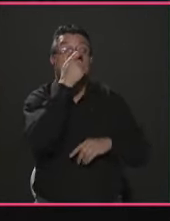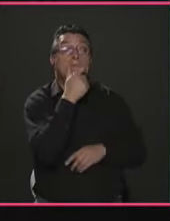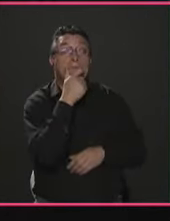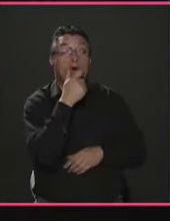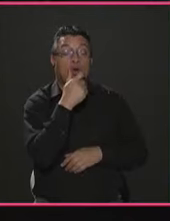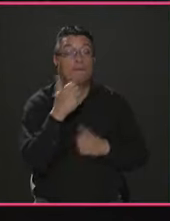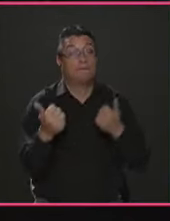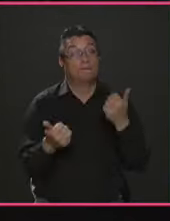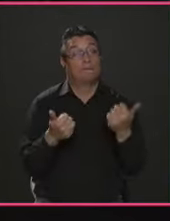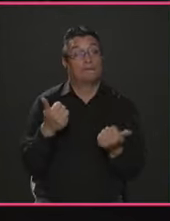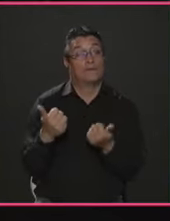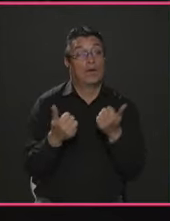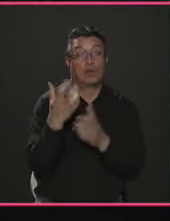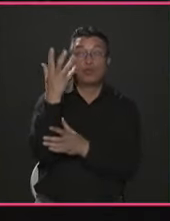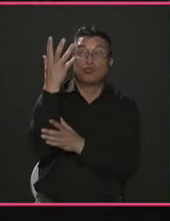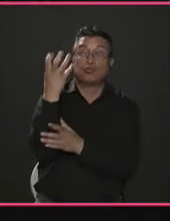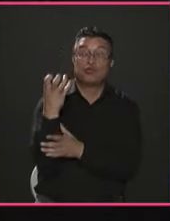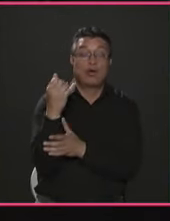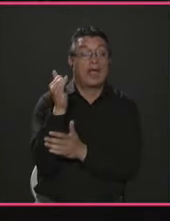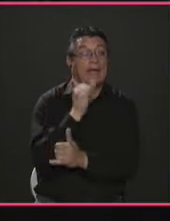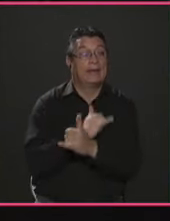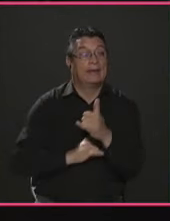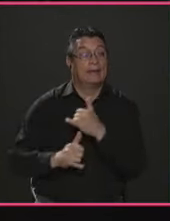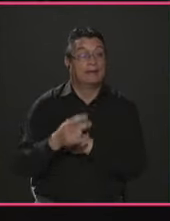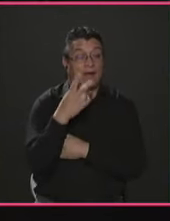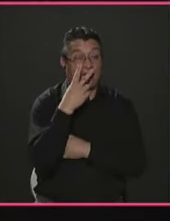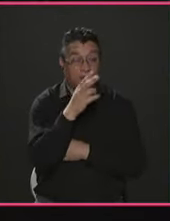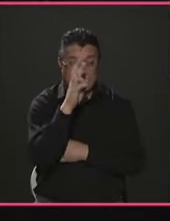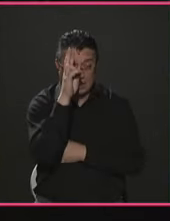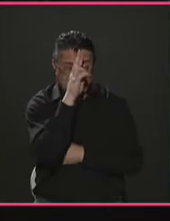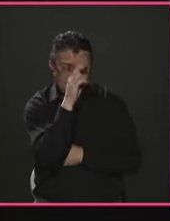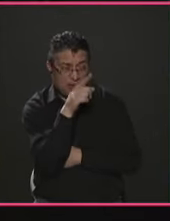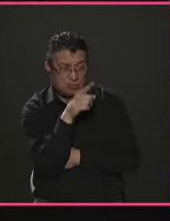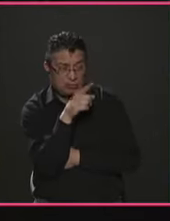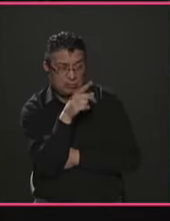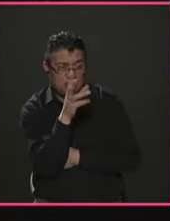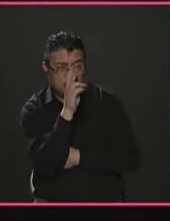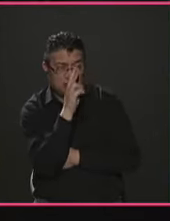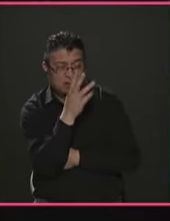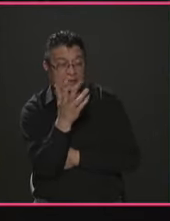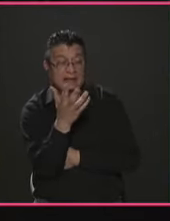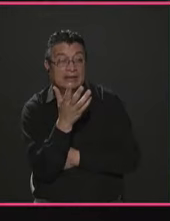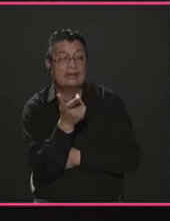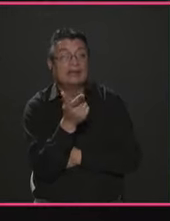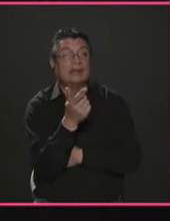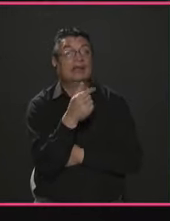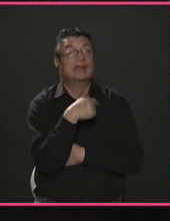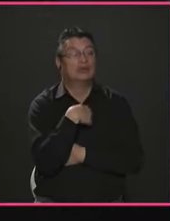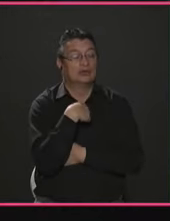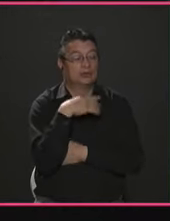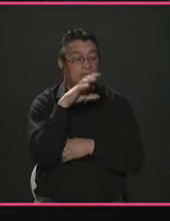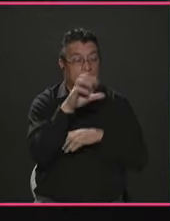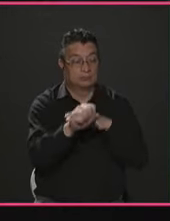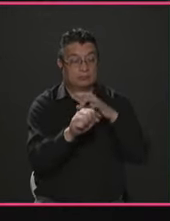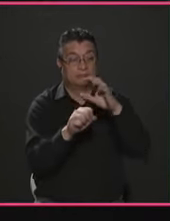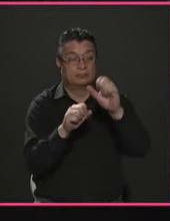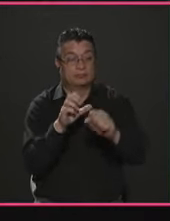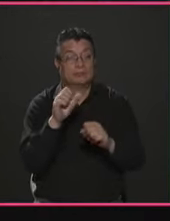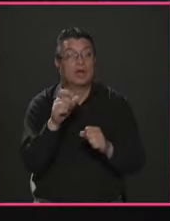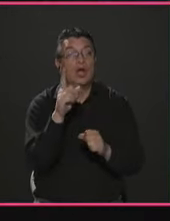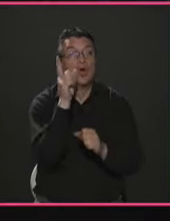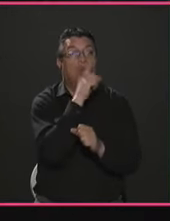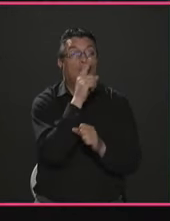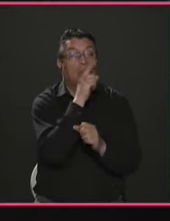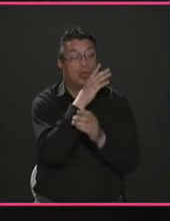bailarín que se descargó desde internet ven algo extraño yo lo voy a decir que algo extraño fíjense voy prediciendo desde lo